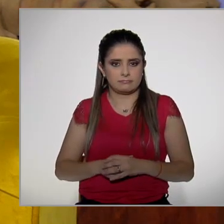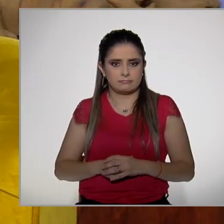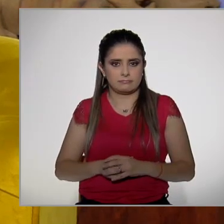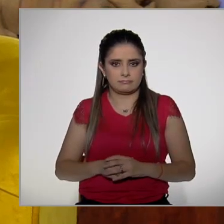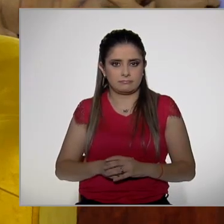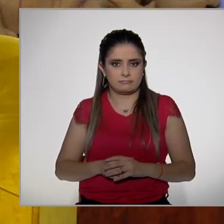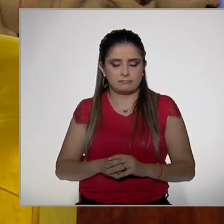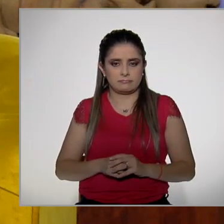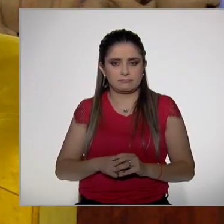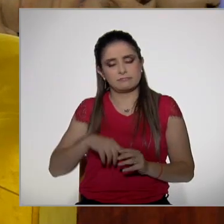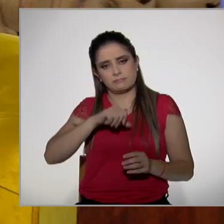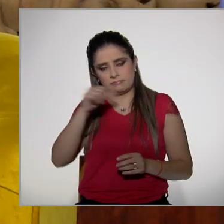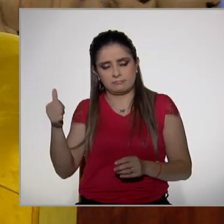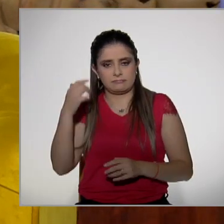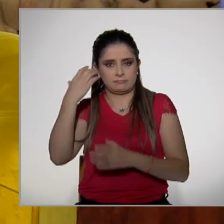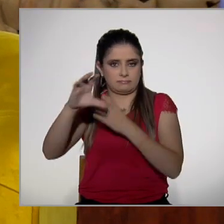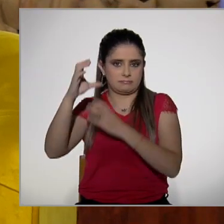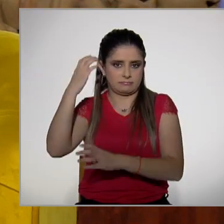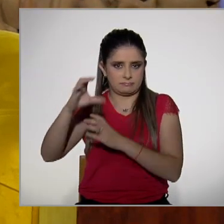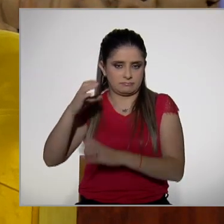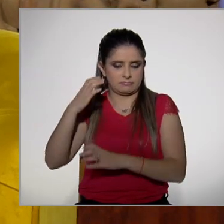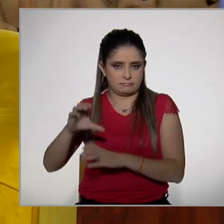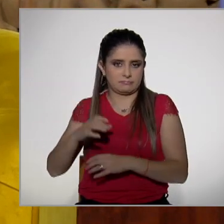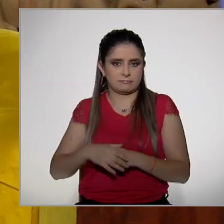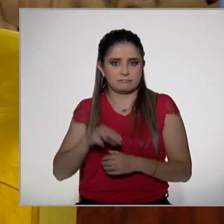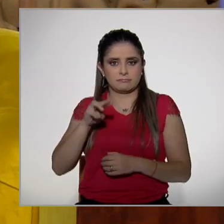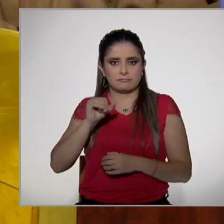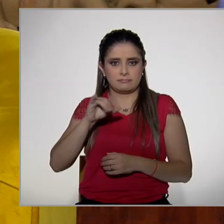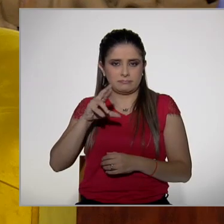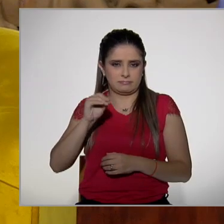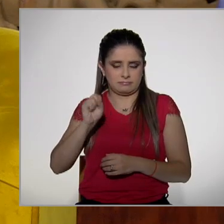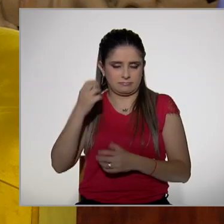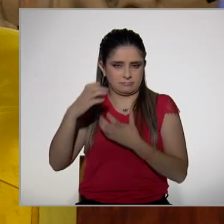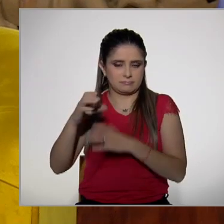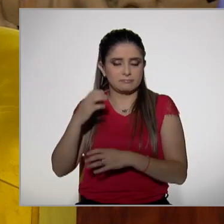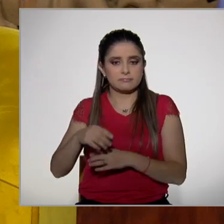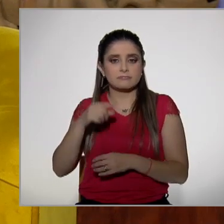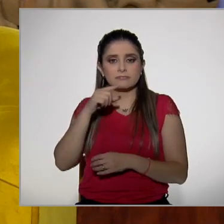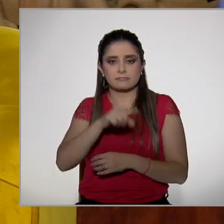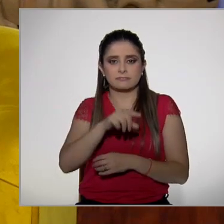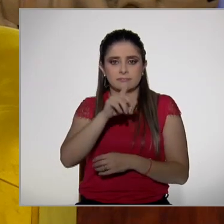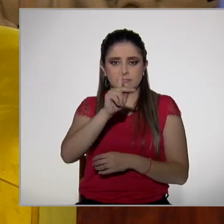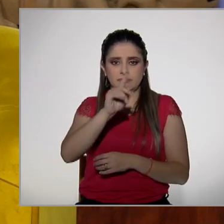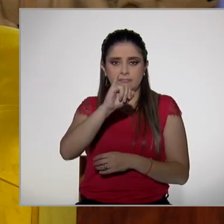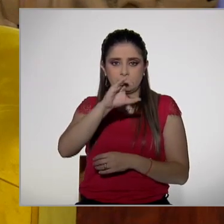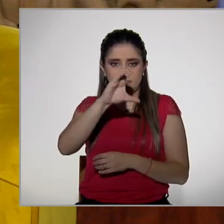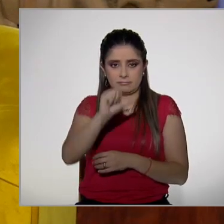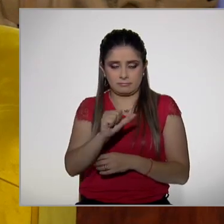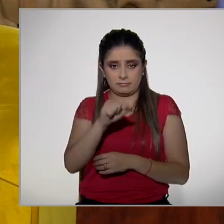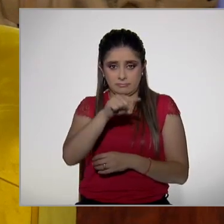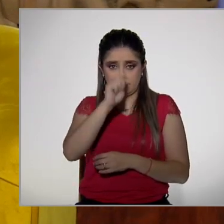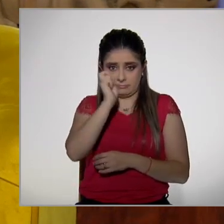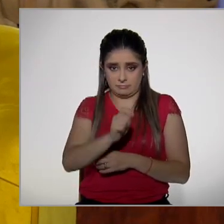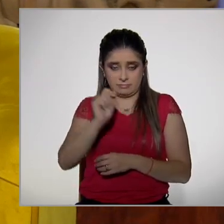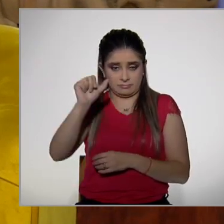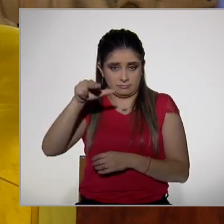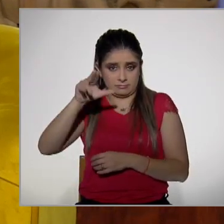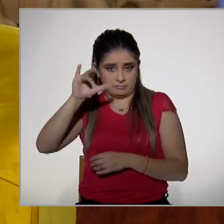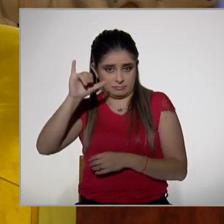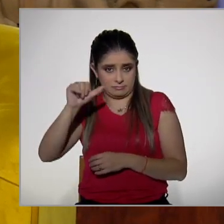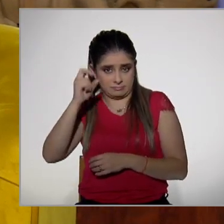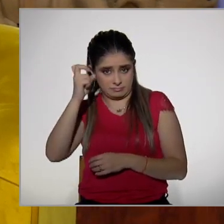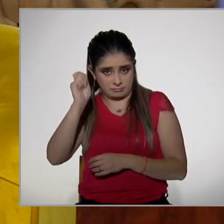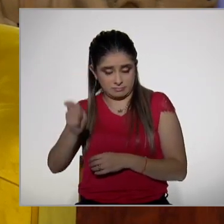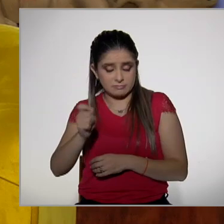miro me miro nos dice el síndrome de pica se asocia a la anemia porque a